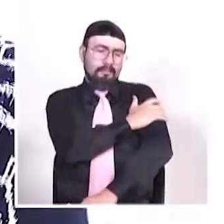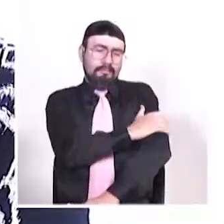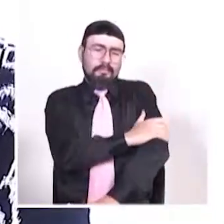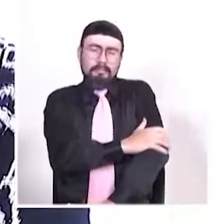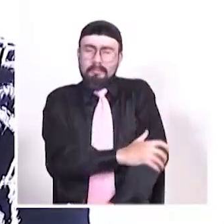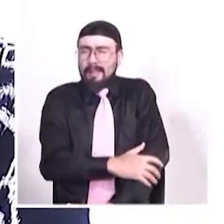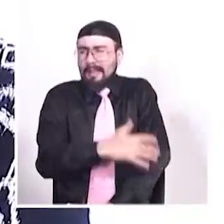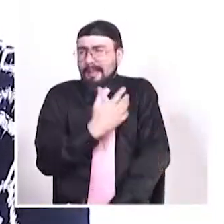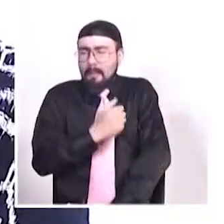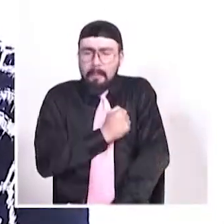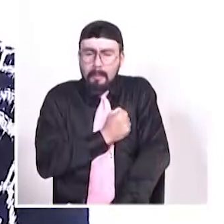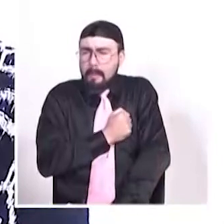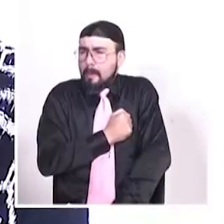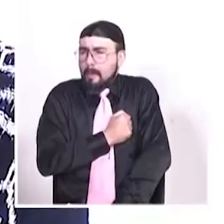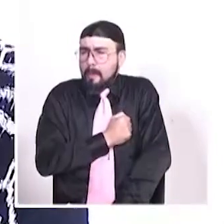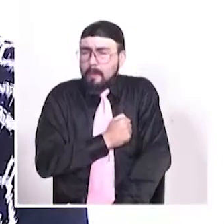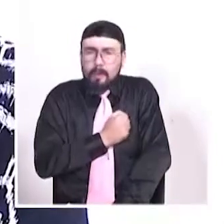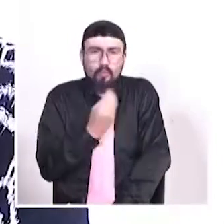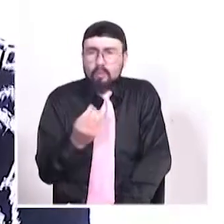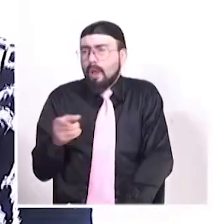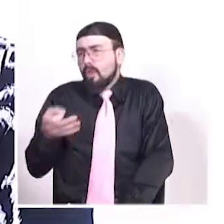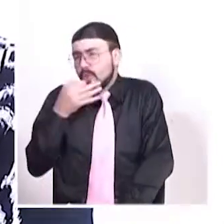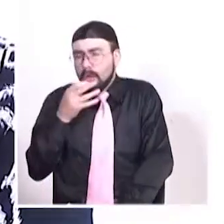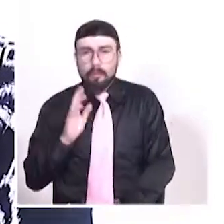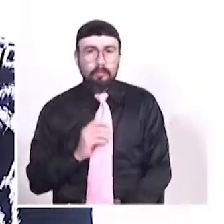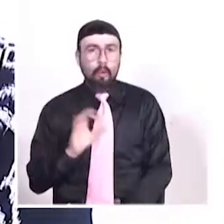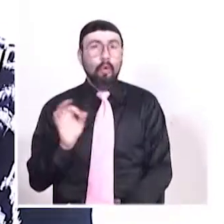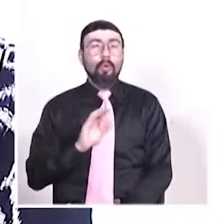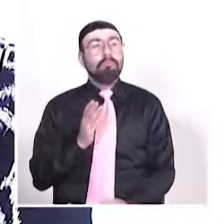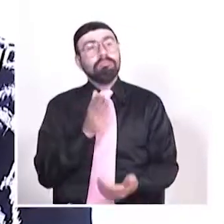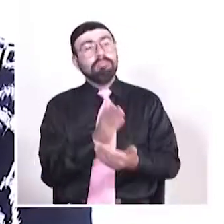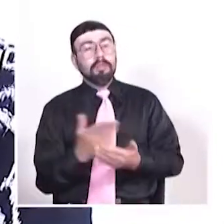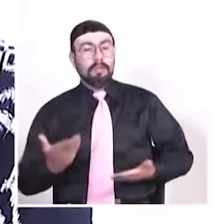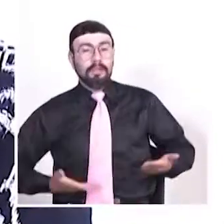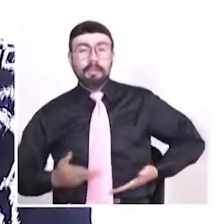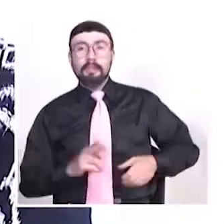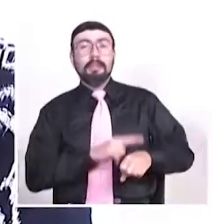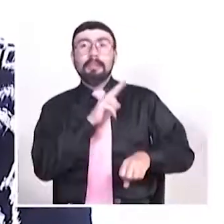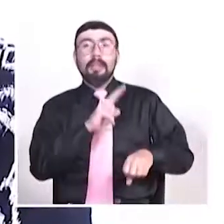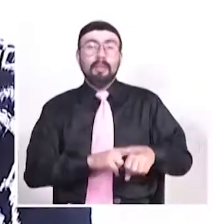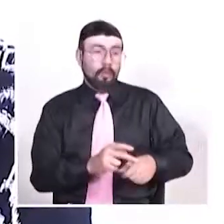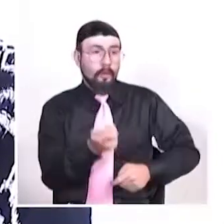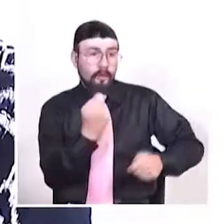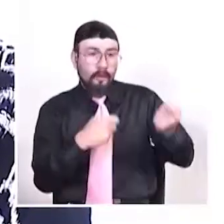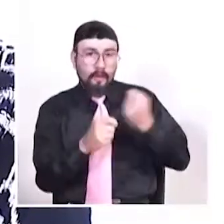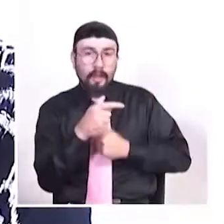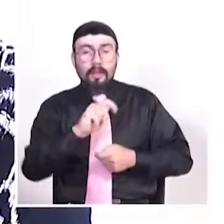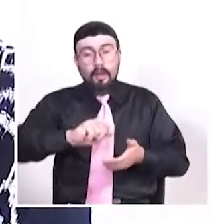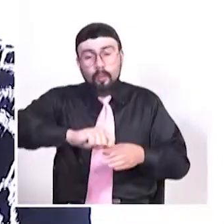izquierdo y tengo taquicardia. O voy a la tienda naturista que me vendan un jarabe.